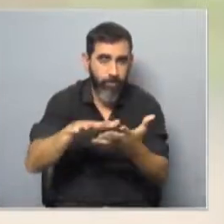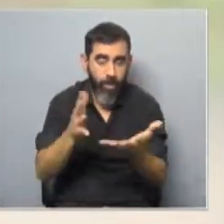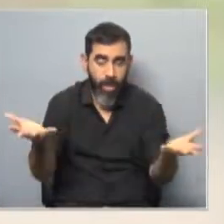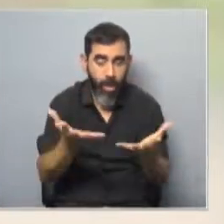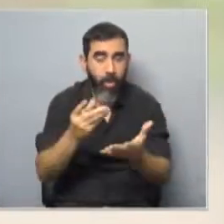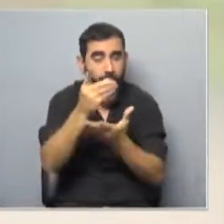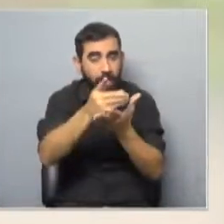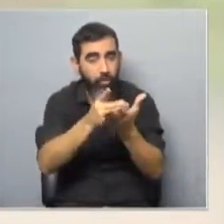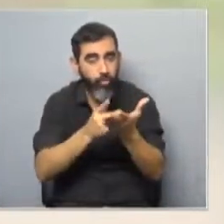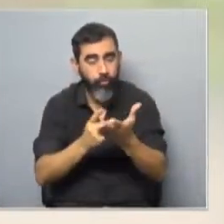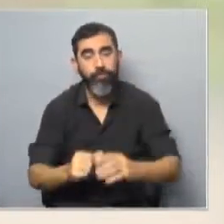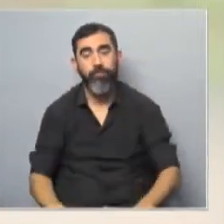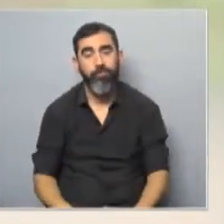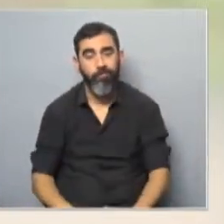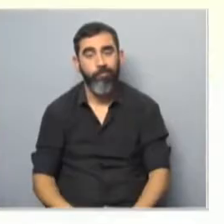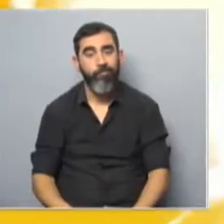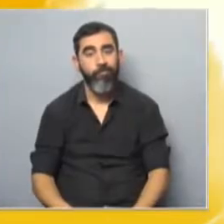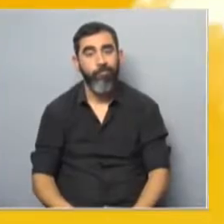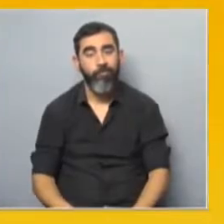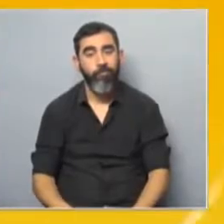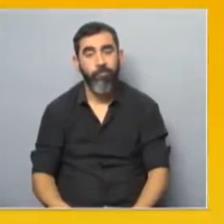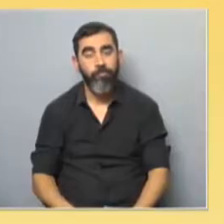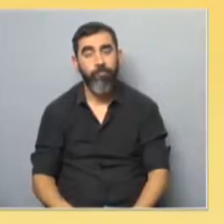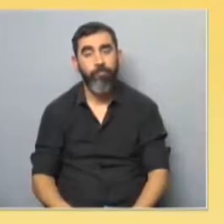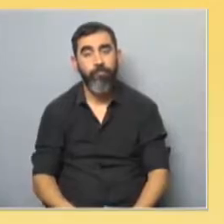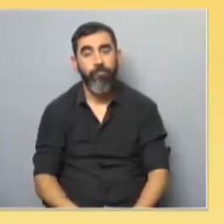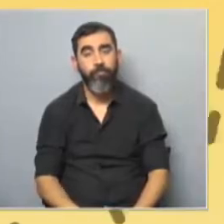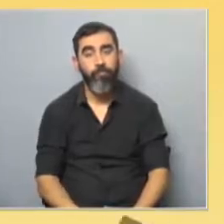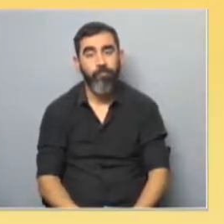día nos llegan y obtenemos.